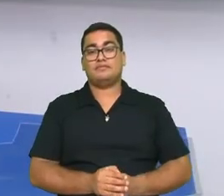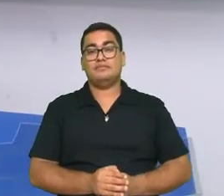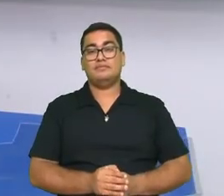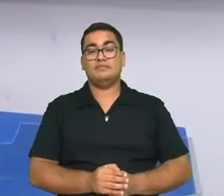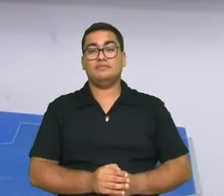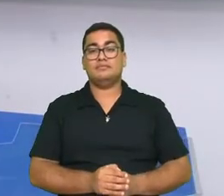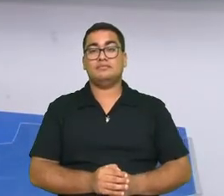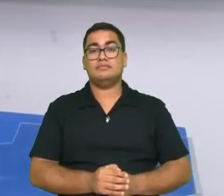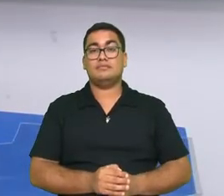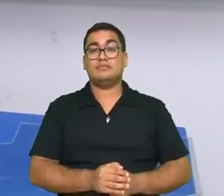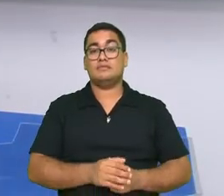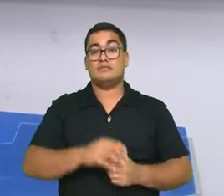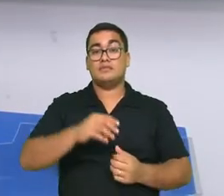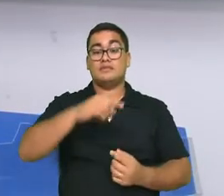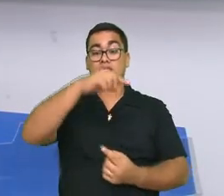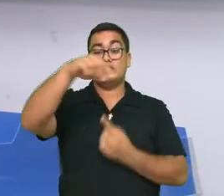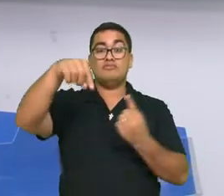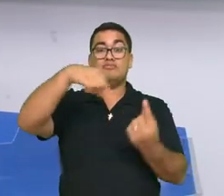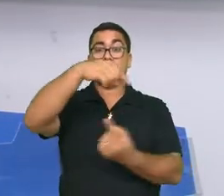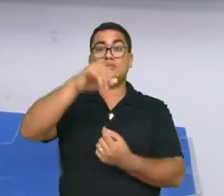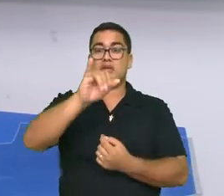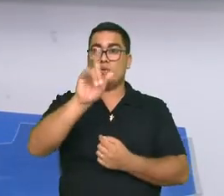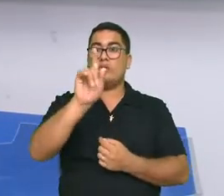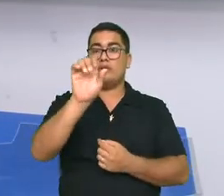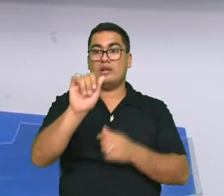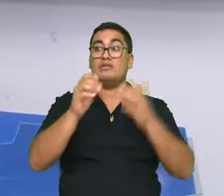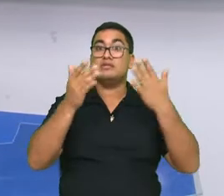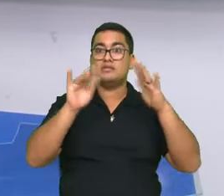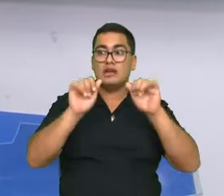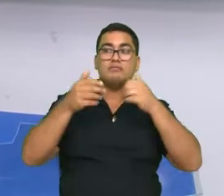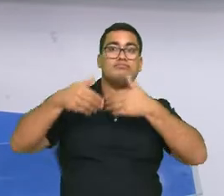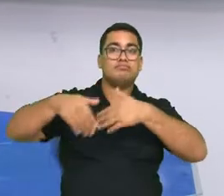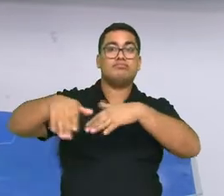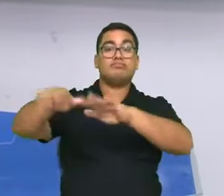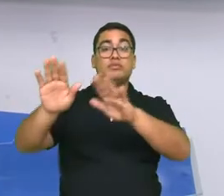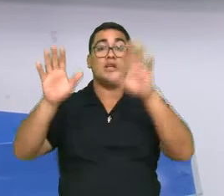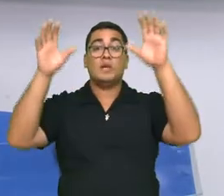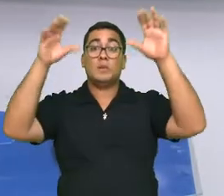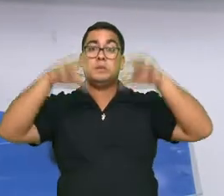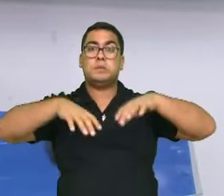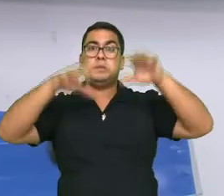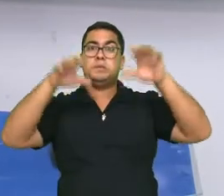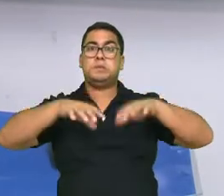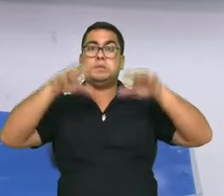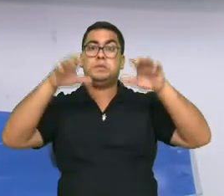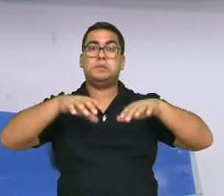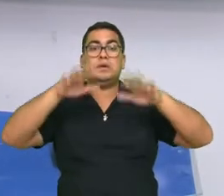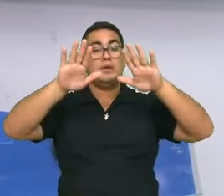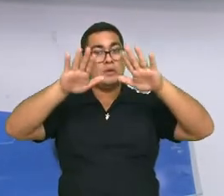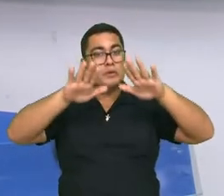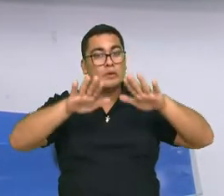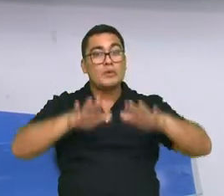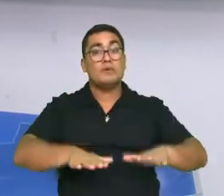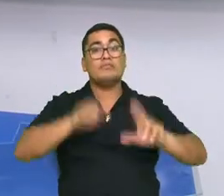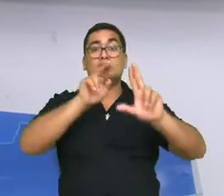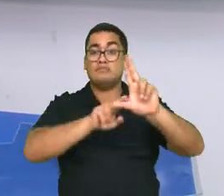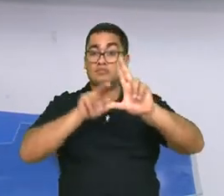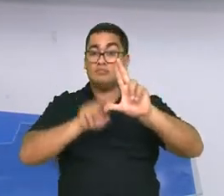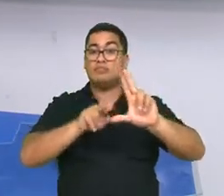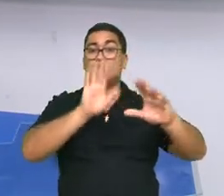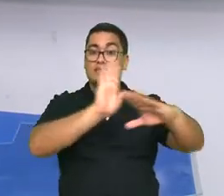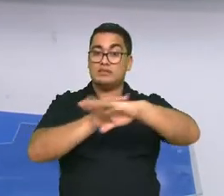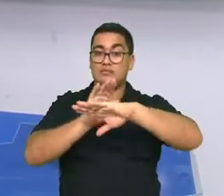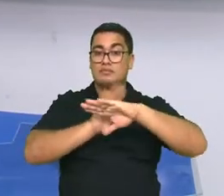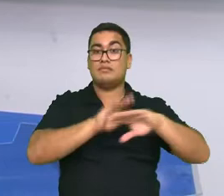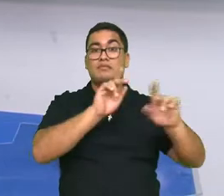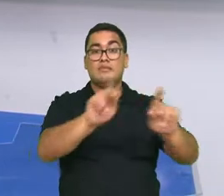A pesar de que Iota ya salió del país y las influencias de lluvia descenderán considerablemente, el SINAPRED hace un llamado a la población